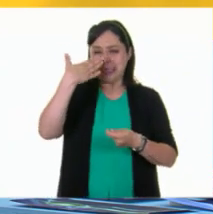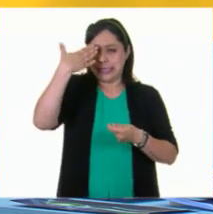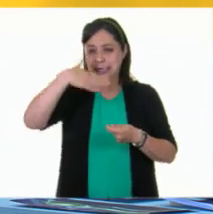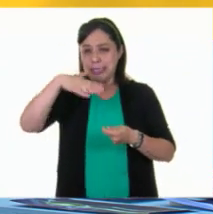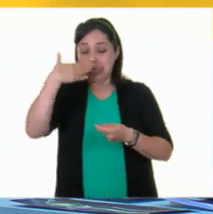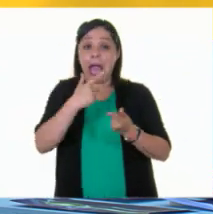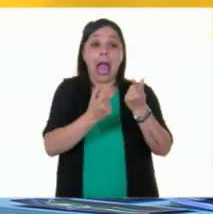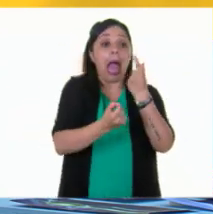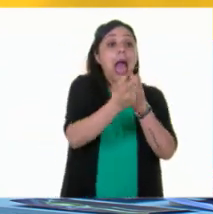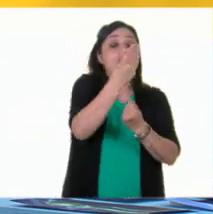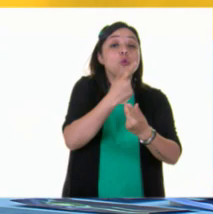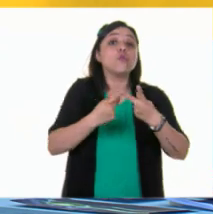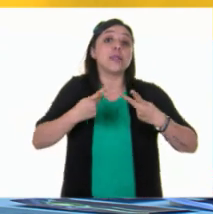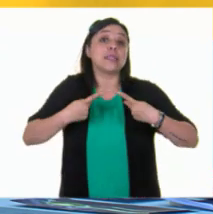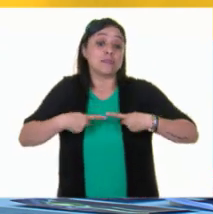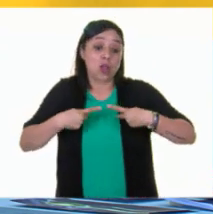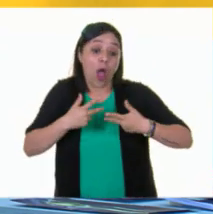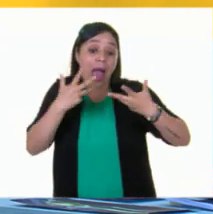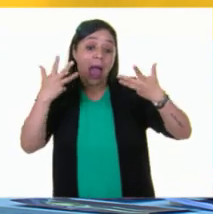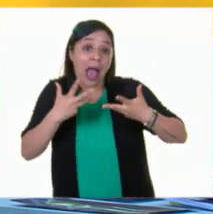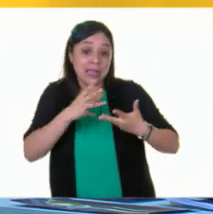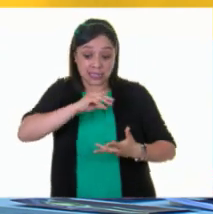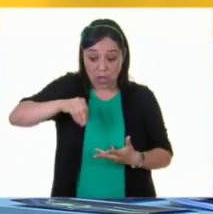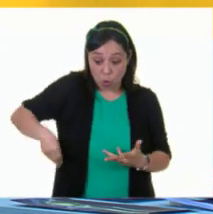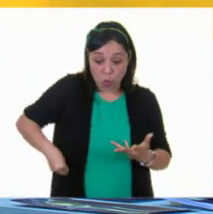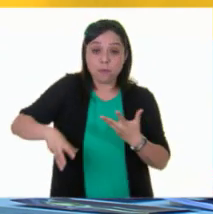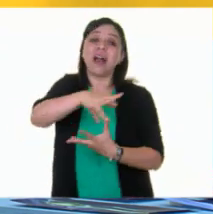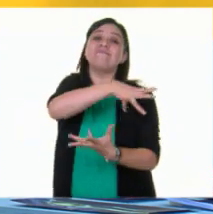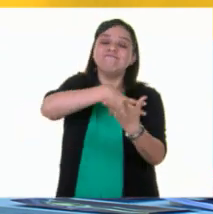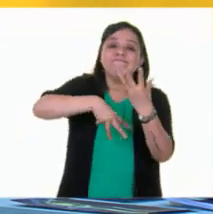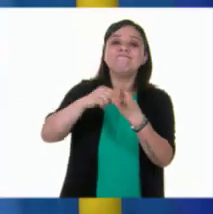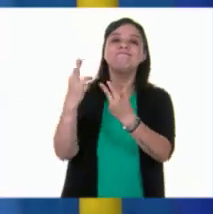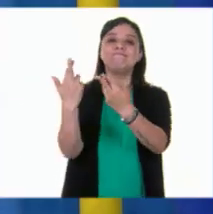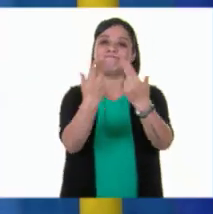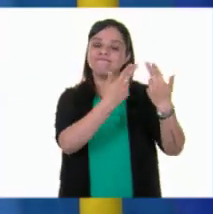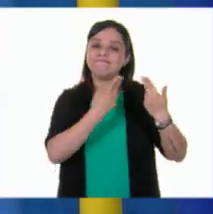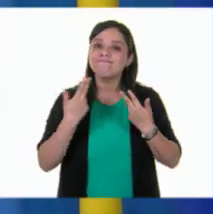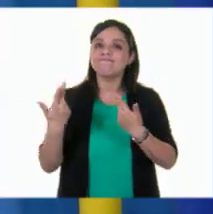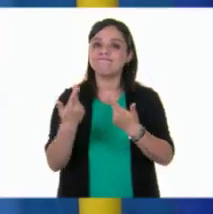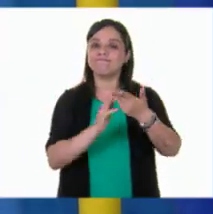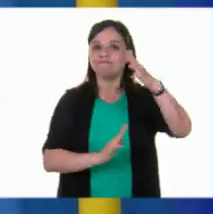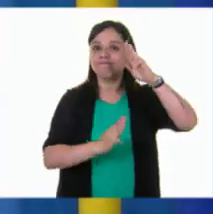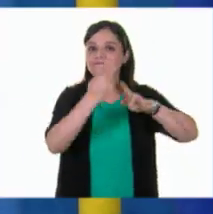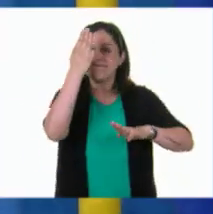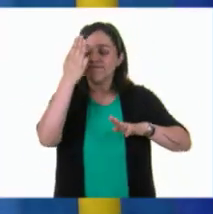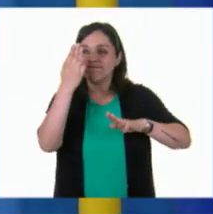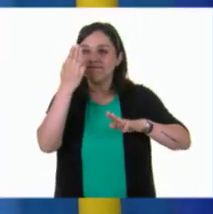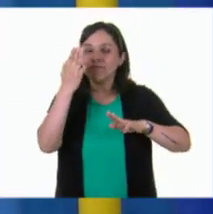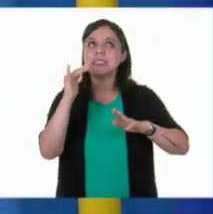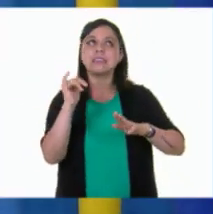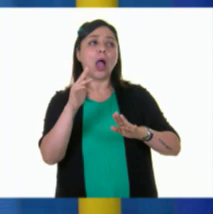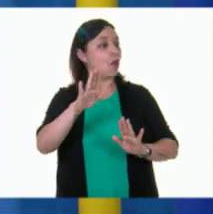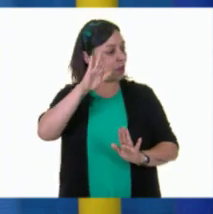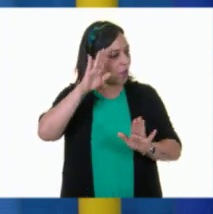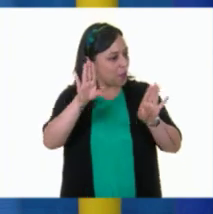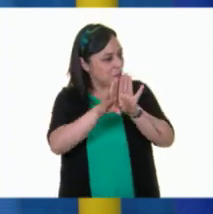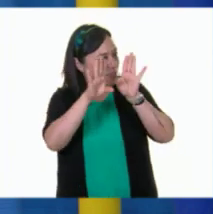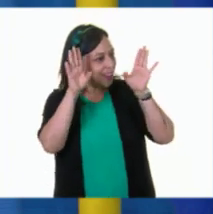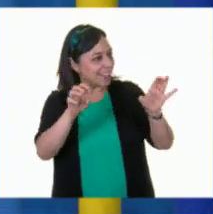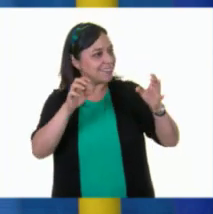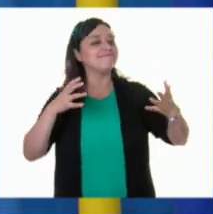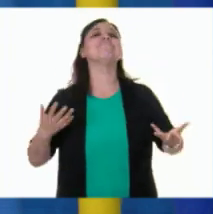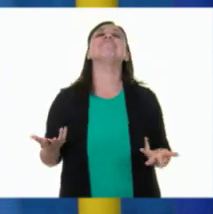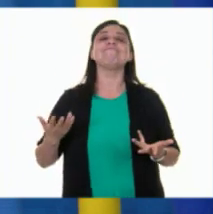acciones de los seres humanos. Pues sí, pero... Hola, ¿cómo están? Ay, hola,